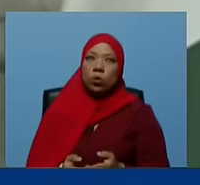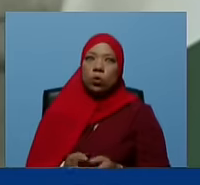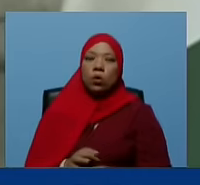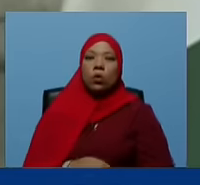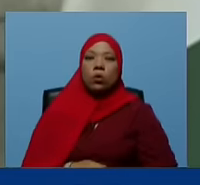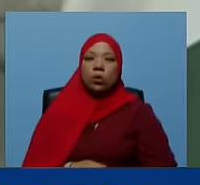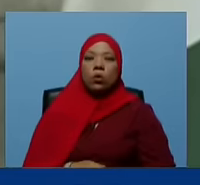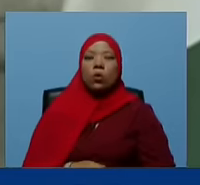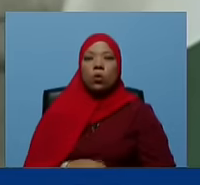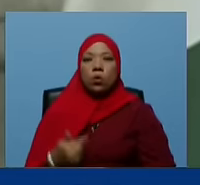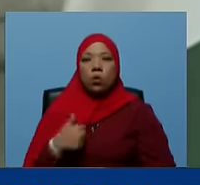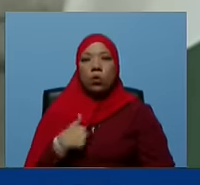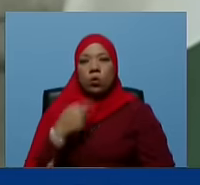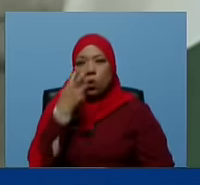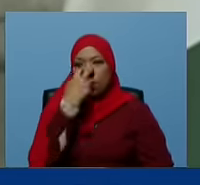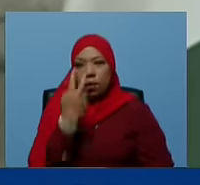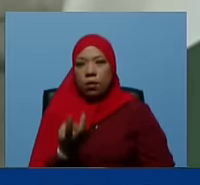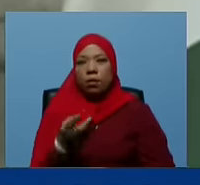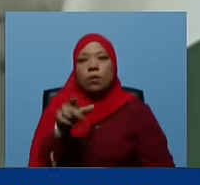Yo he dicho,